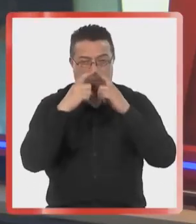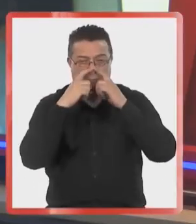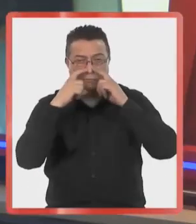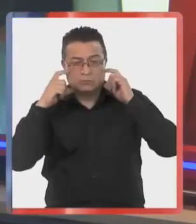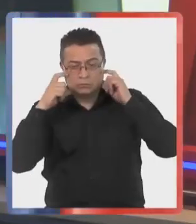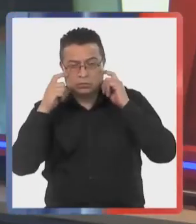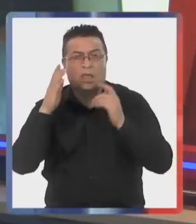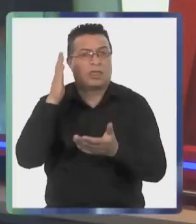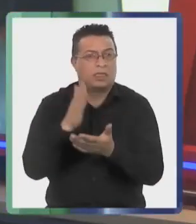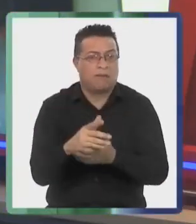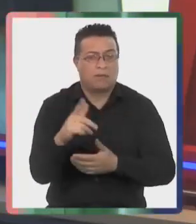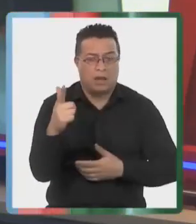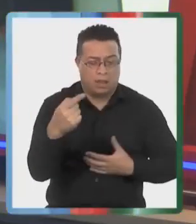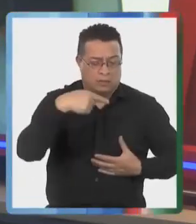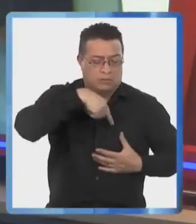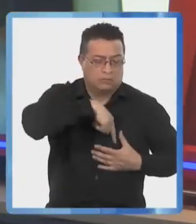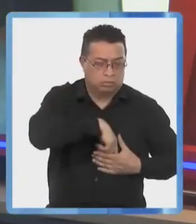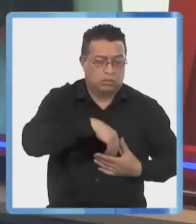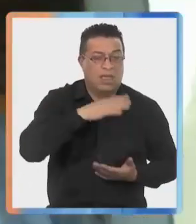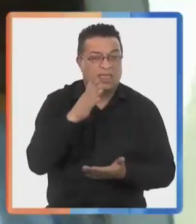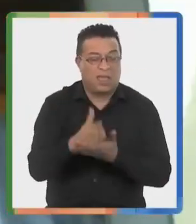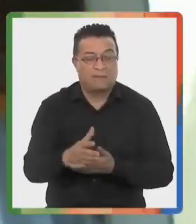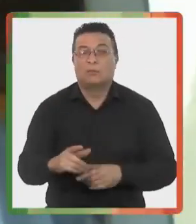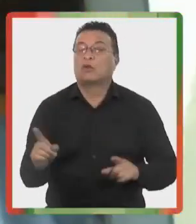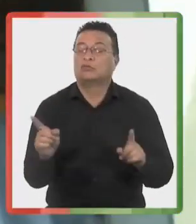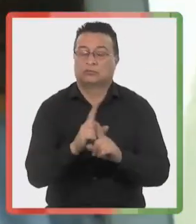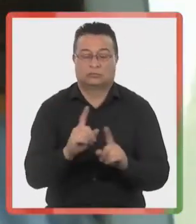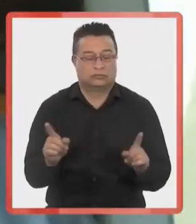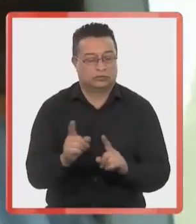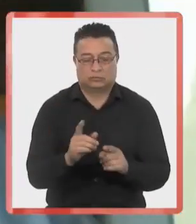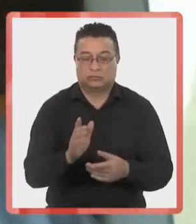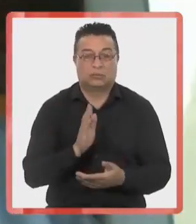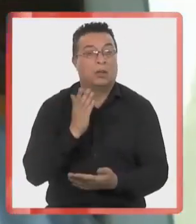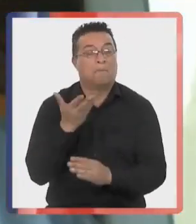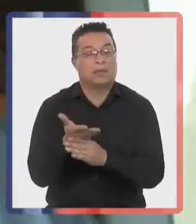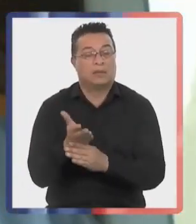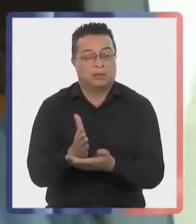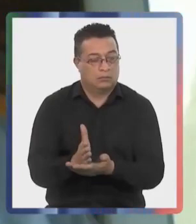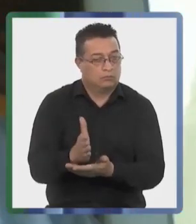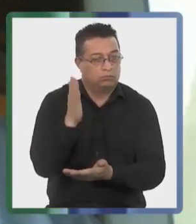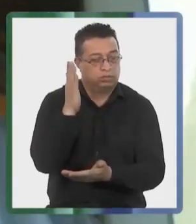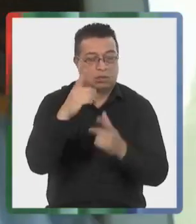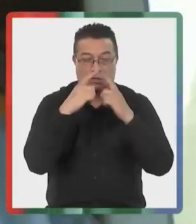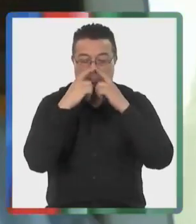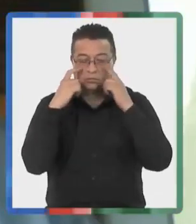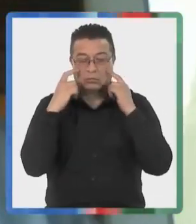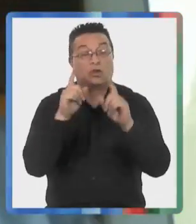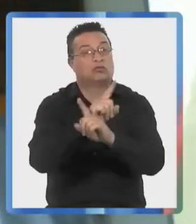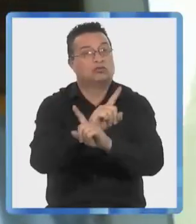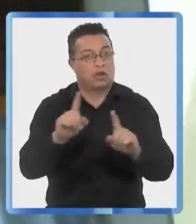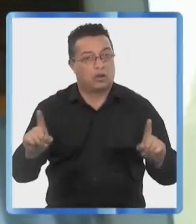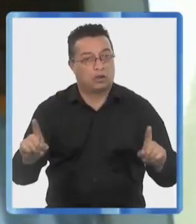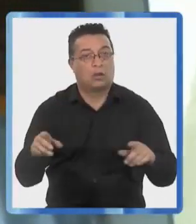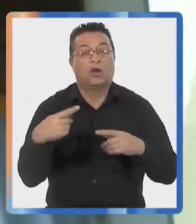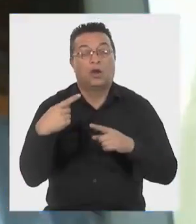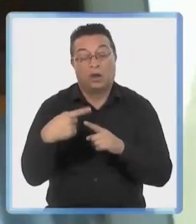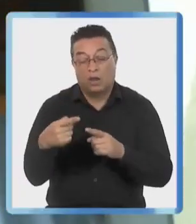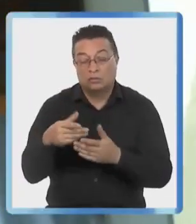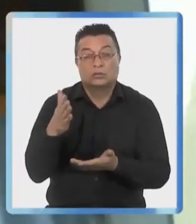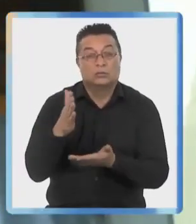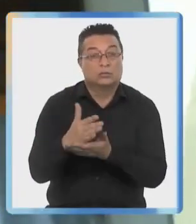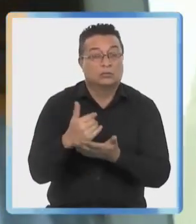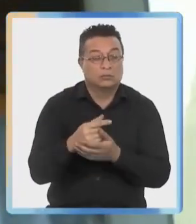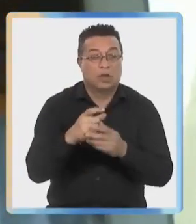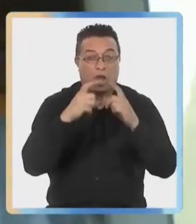por ejemplo, el uso de mascarilla, el llevar un lápiz de pasta? No se va a exigir a los electores que tengan mascarilla ni otras